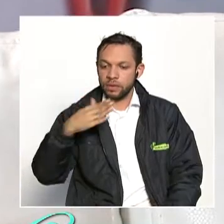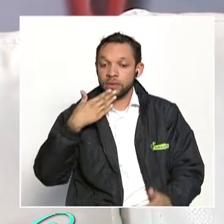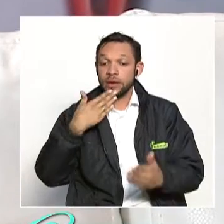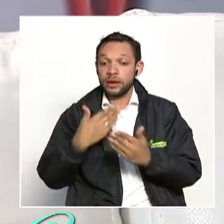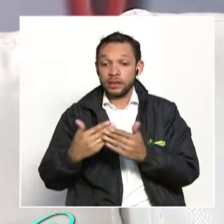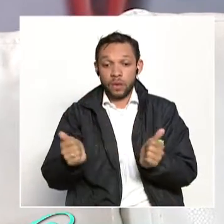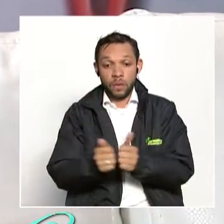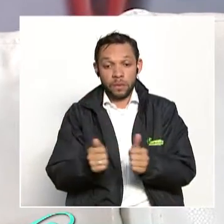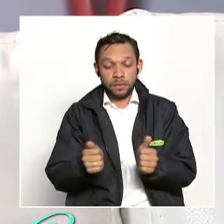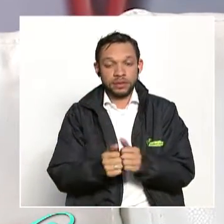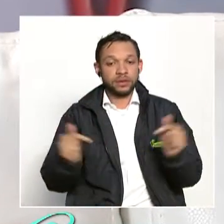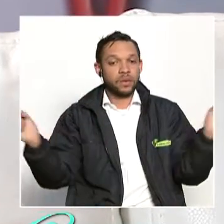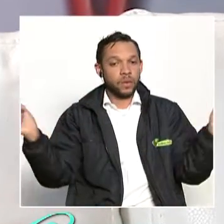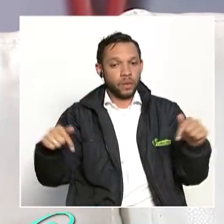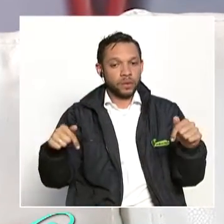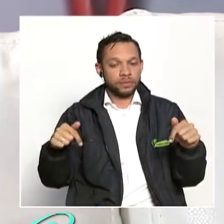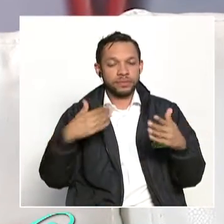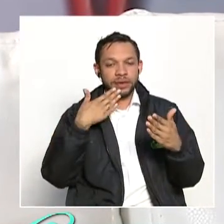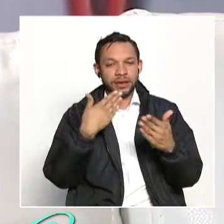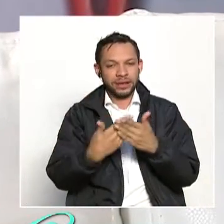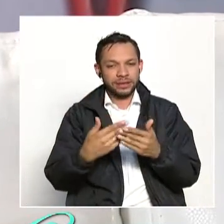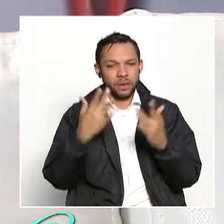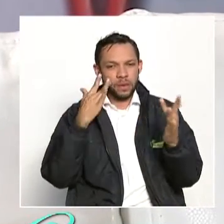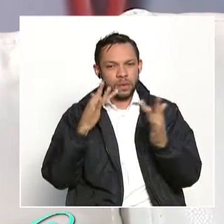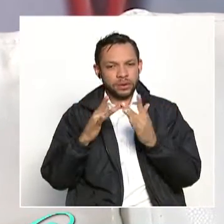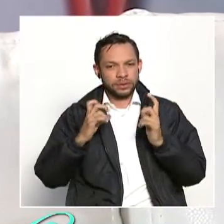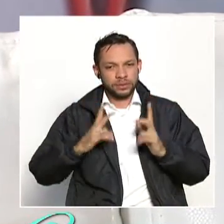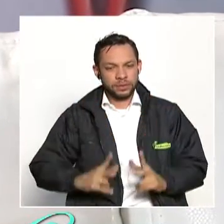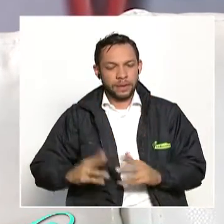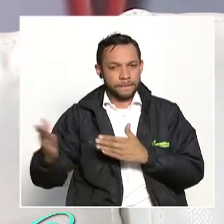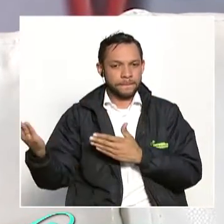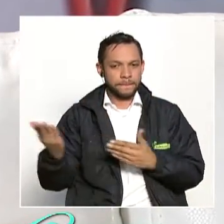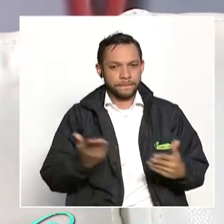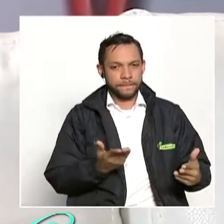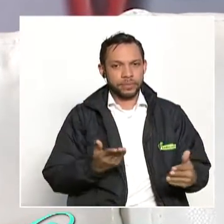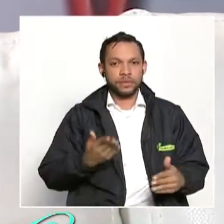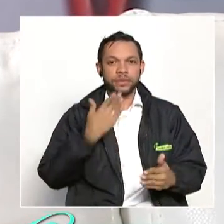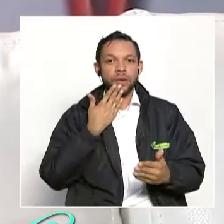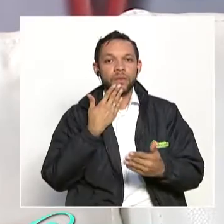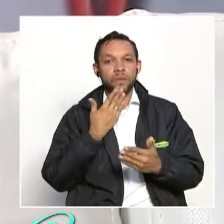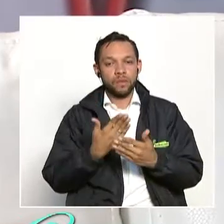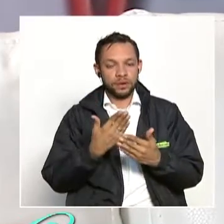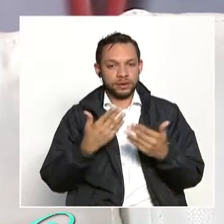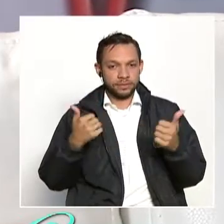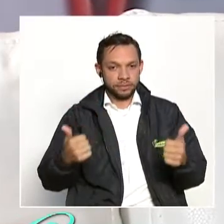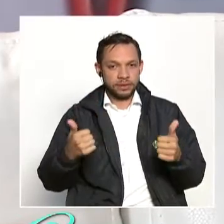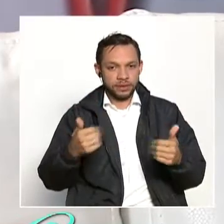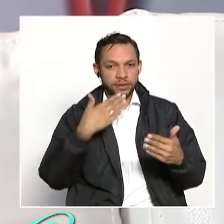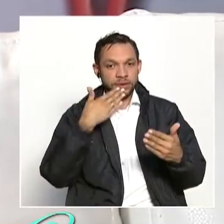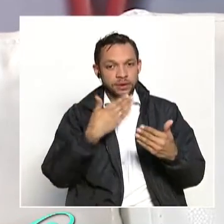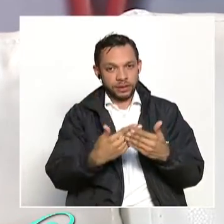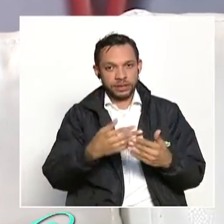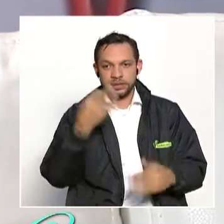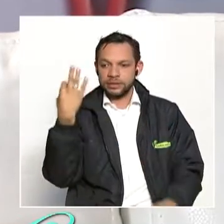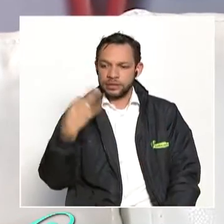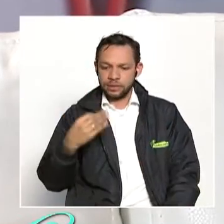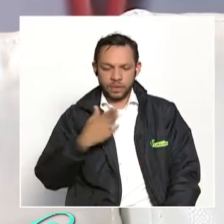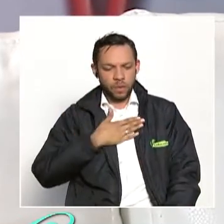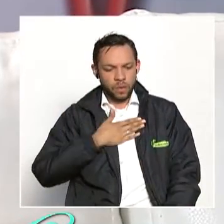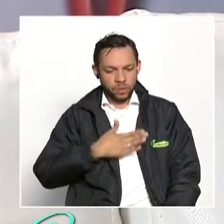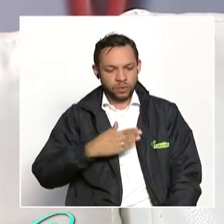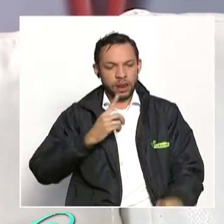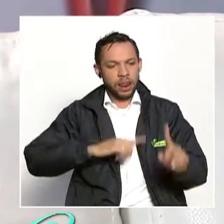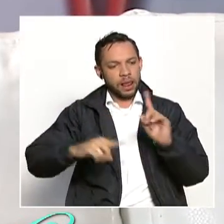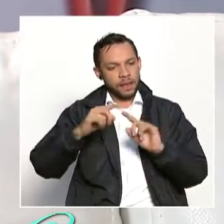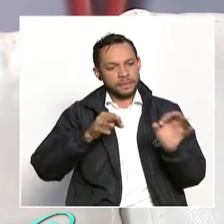por estar con nosotros y bienvenido a Conexión Vital. Muchas gracias, como siempre, pues muy placentero estar